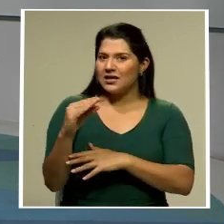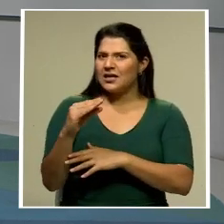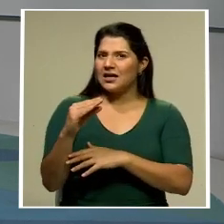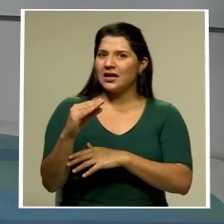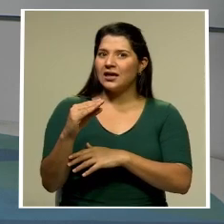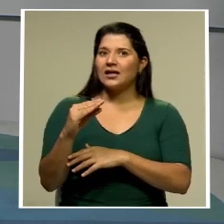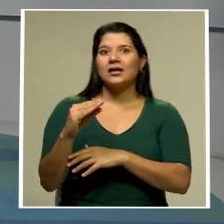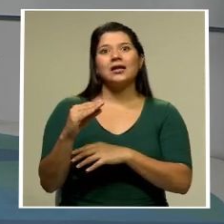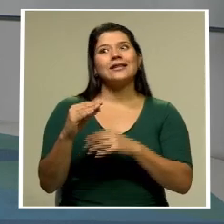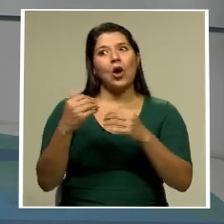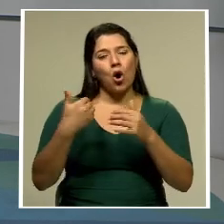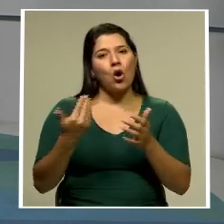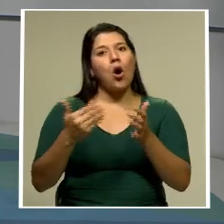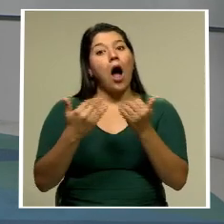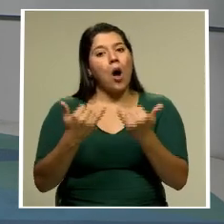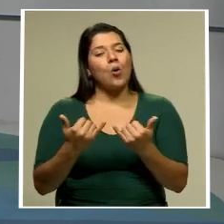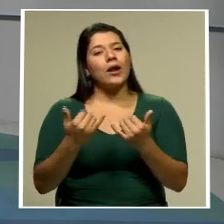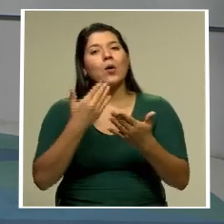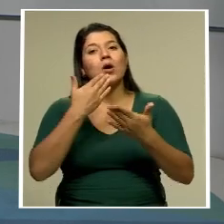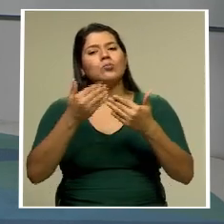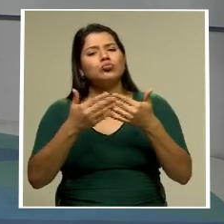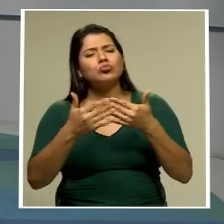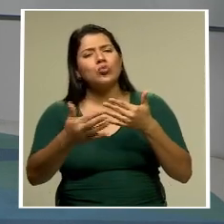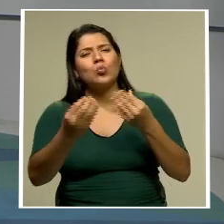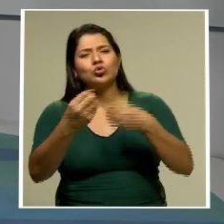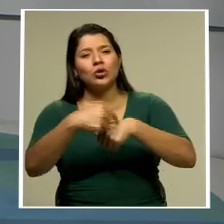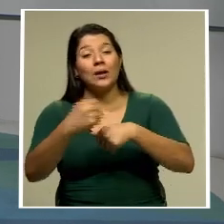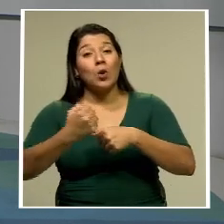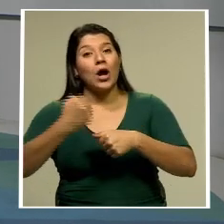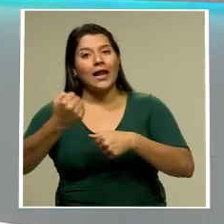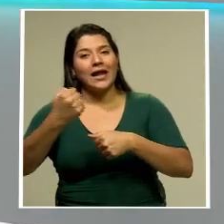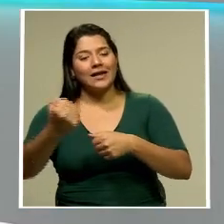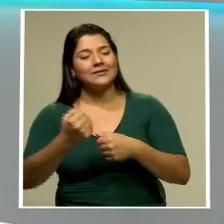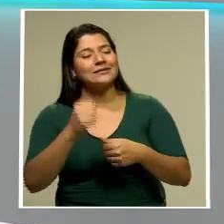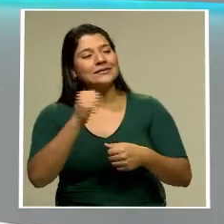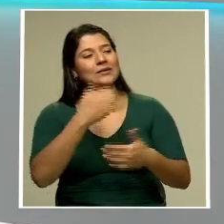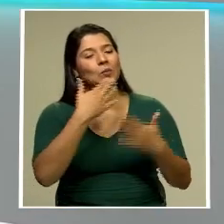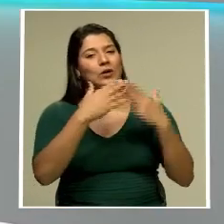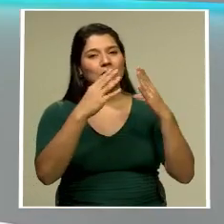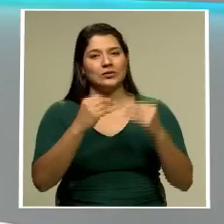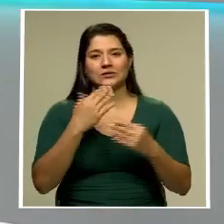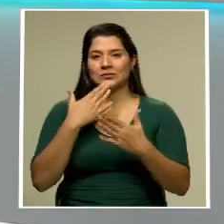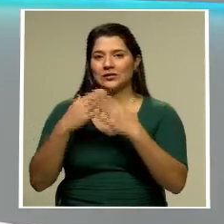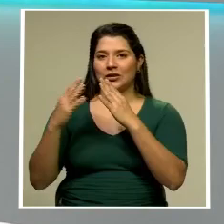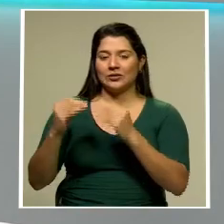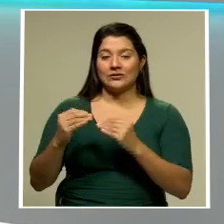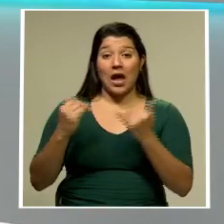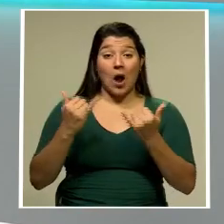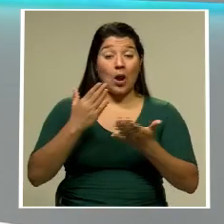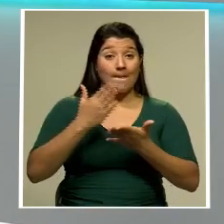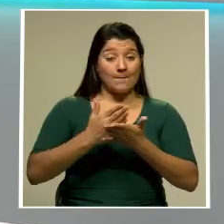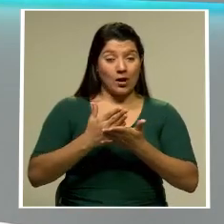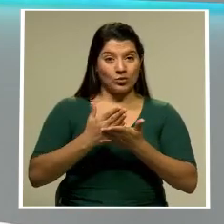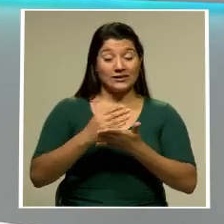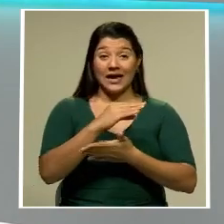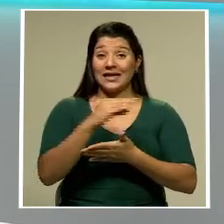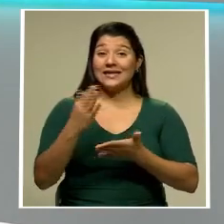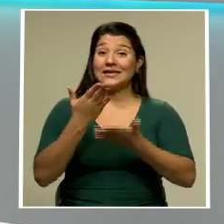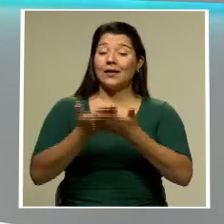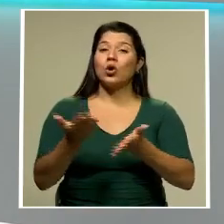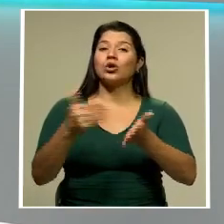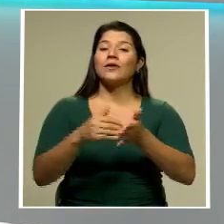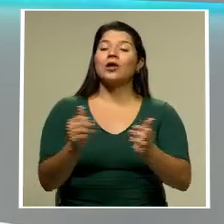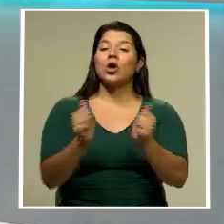más positiva, ¿verdad? Así es. Andrea Salazar con los deportes. Buenas noches, gracias. Buenas noches. Nos vamos a una pausa y volvemos